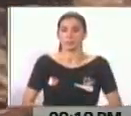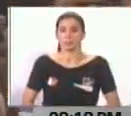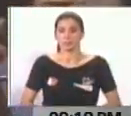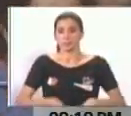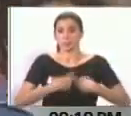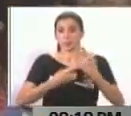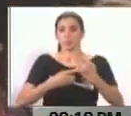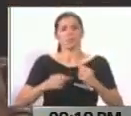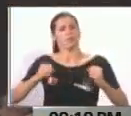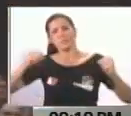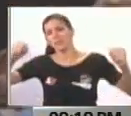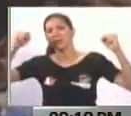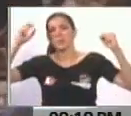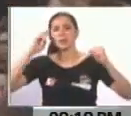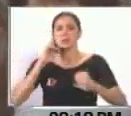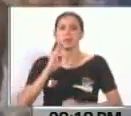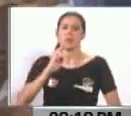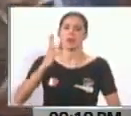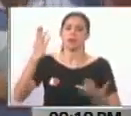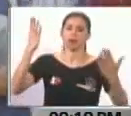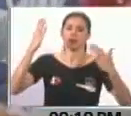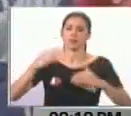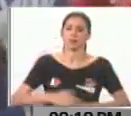¡Y la Bolívar!